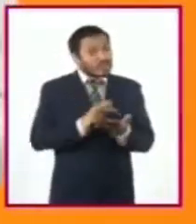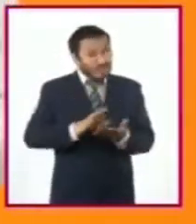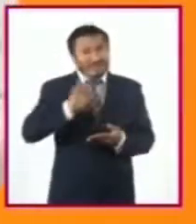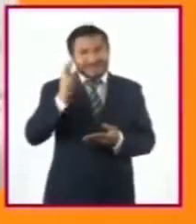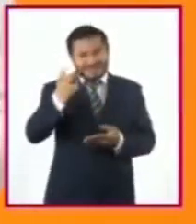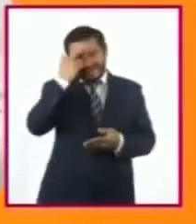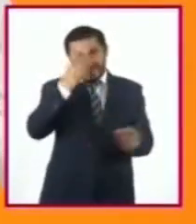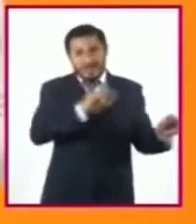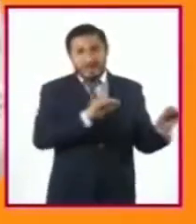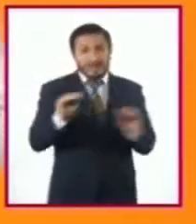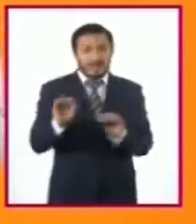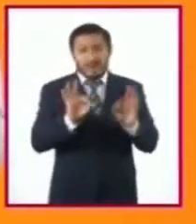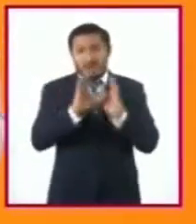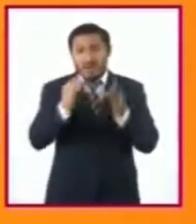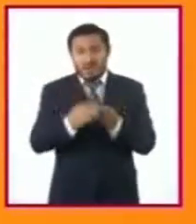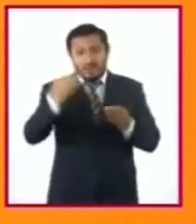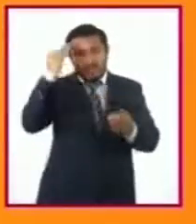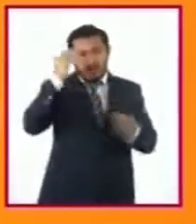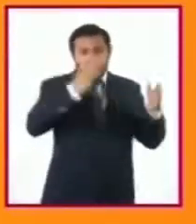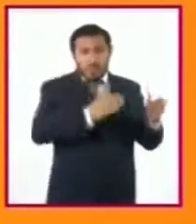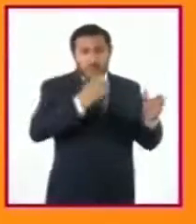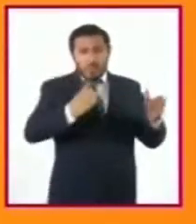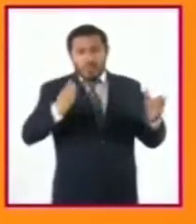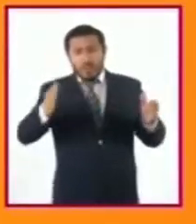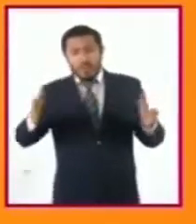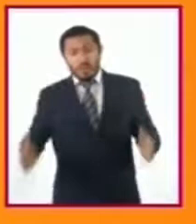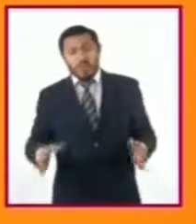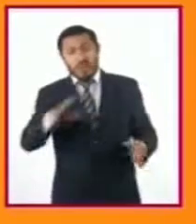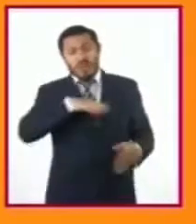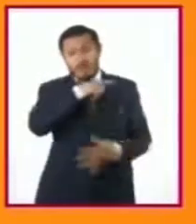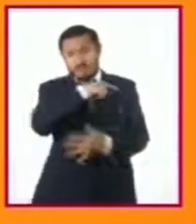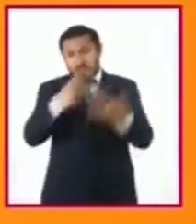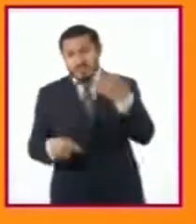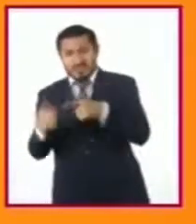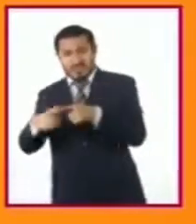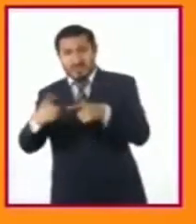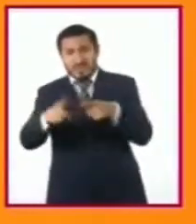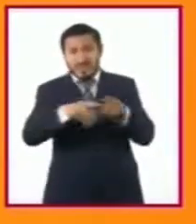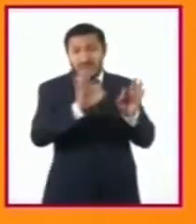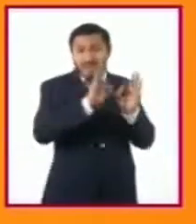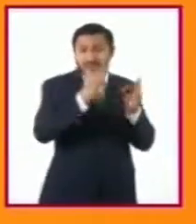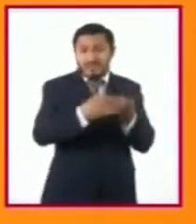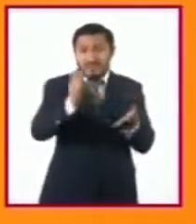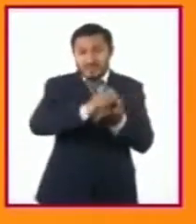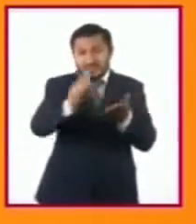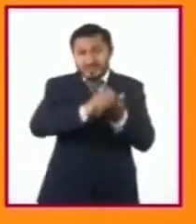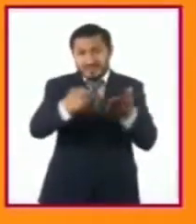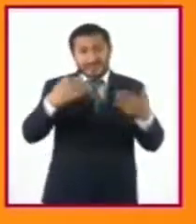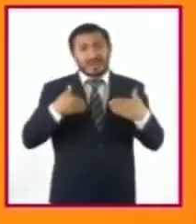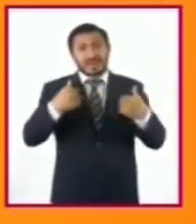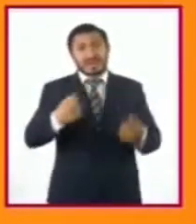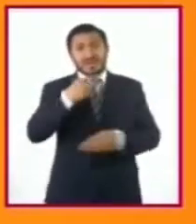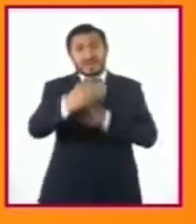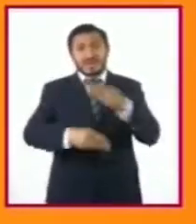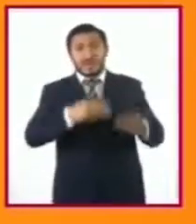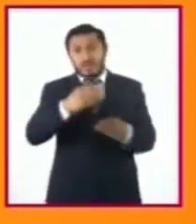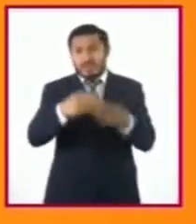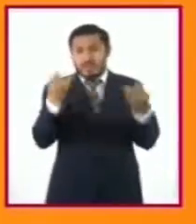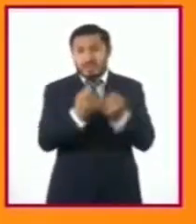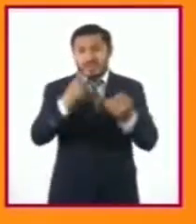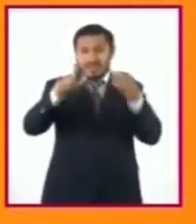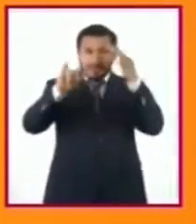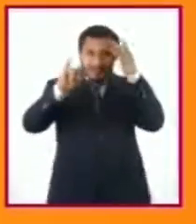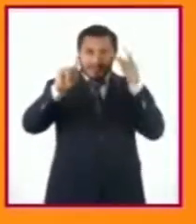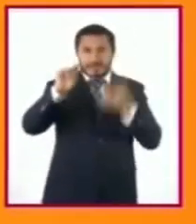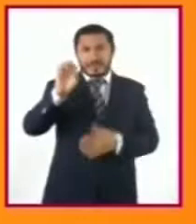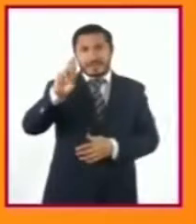que los movimientos literarios engloban una serie de tendencias y de formas de entender al mundo y a la literatura, que surgen en